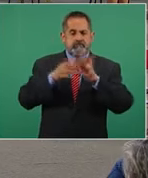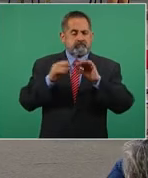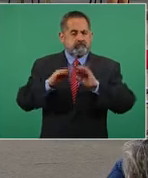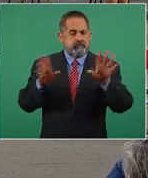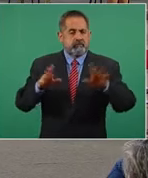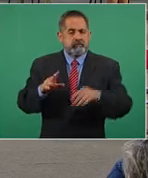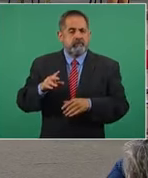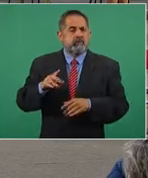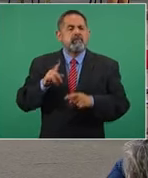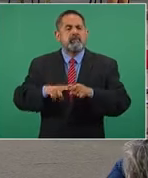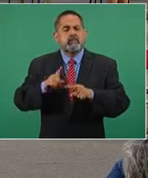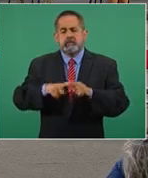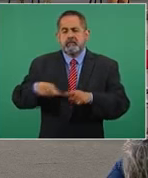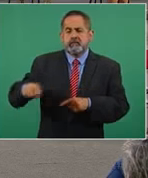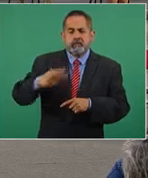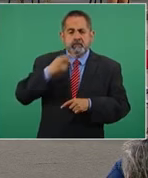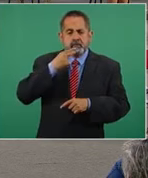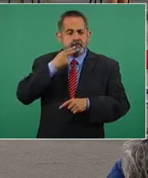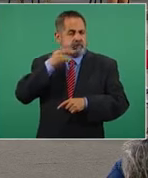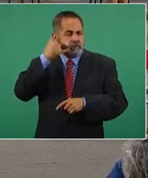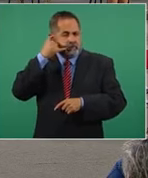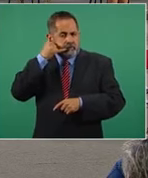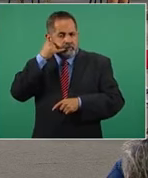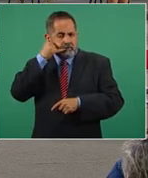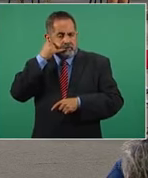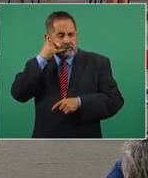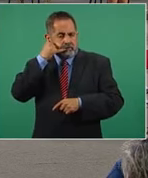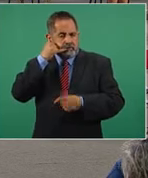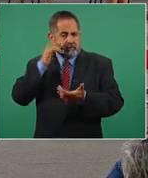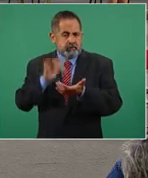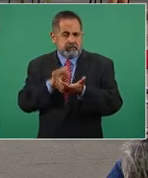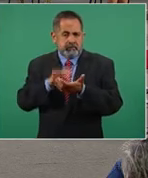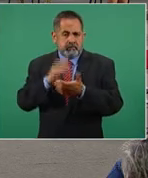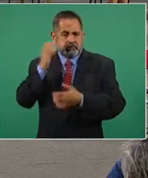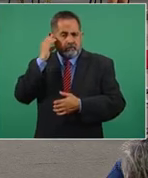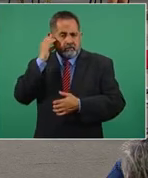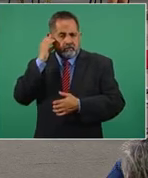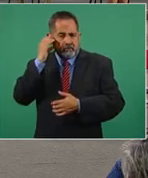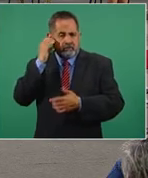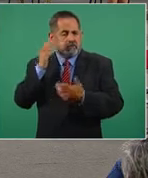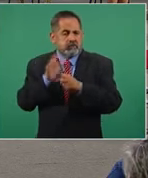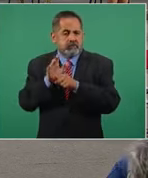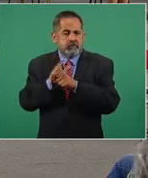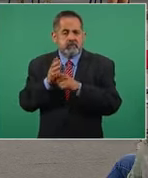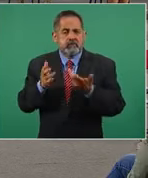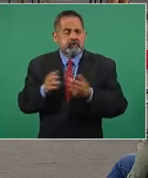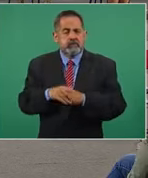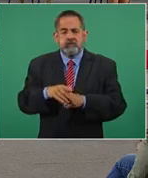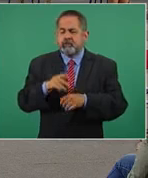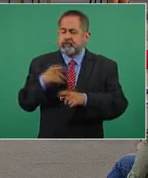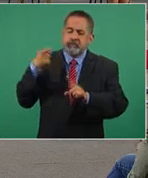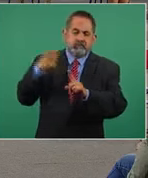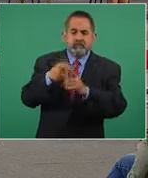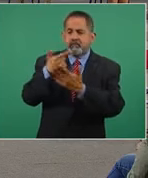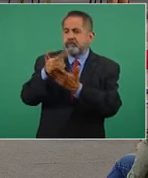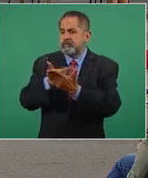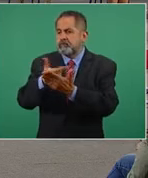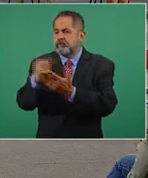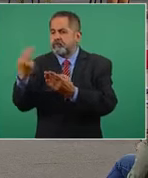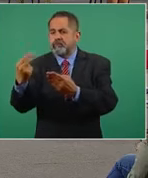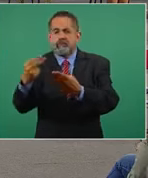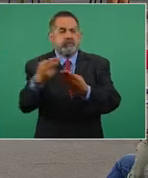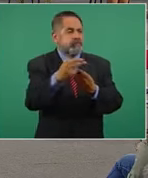de Usuarios de Telefonía Móvil. El principal objetivo de este padrón es la seguridad, es lo que mueve